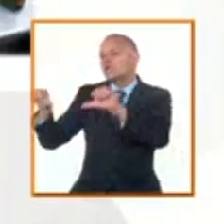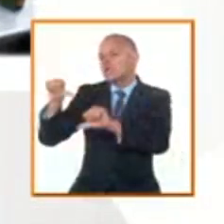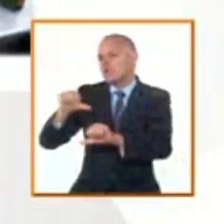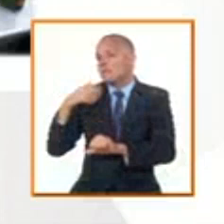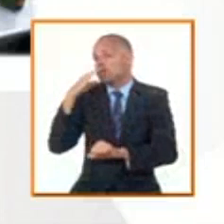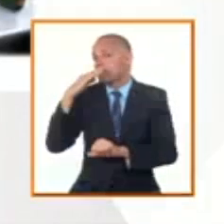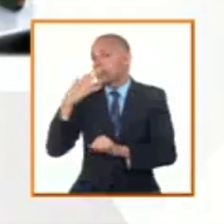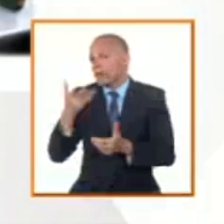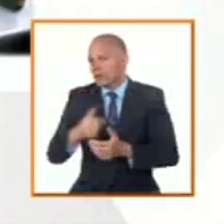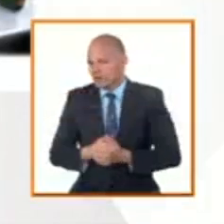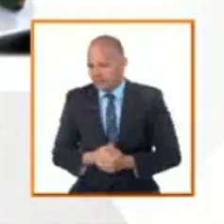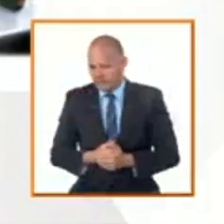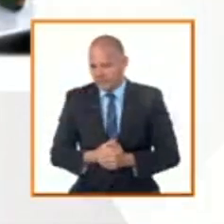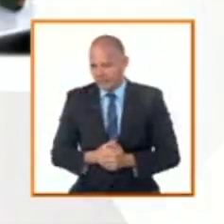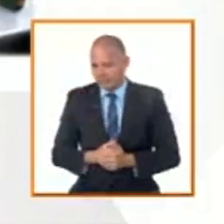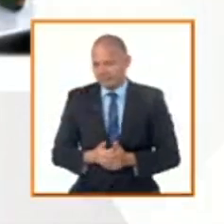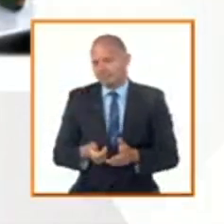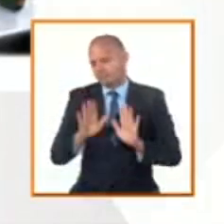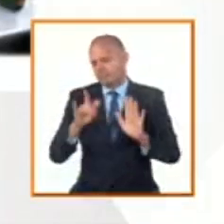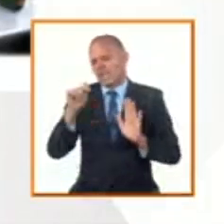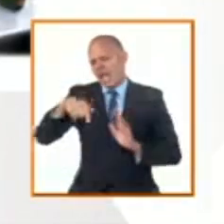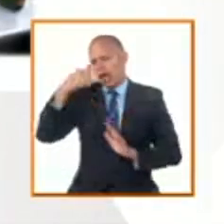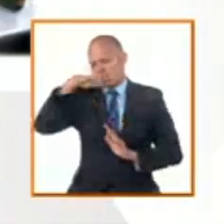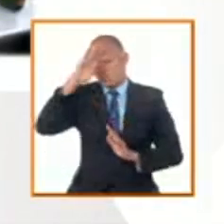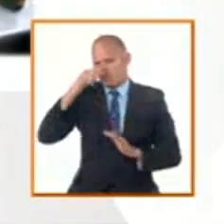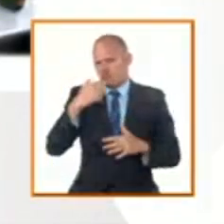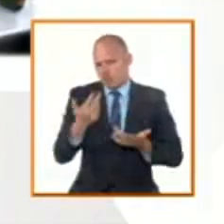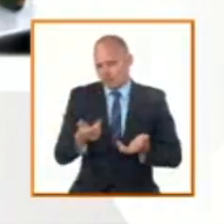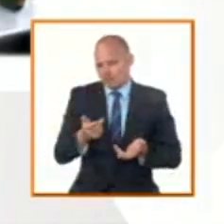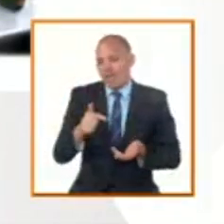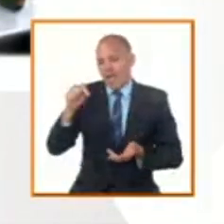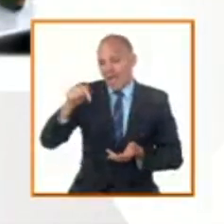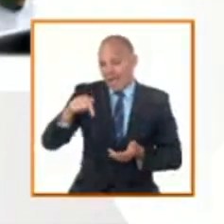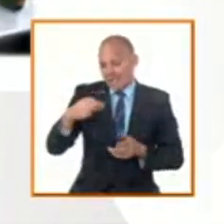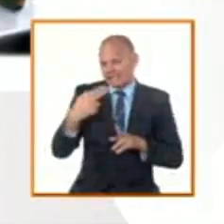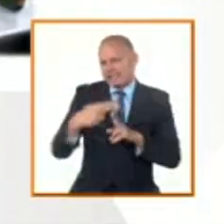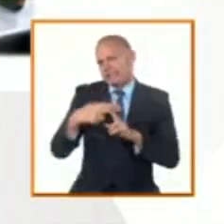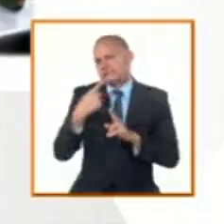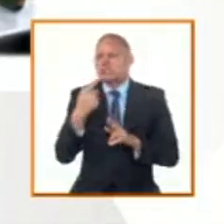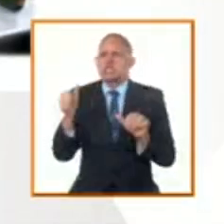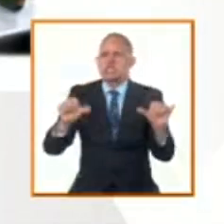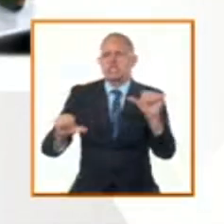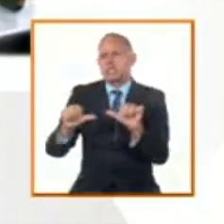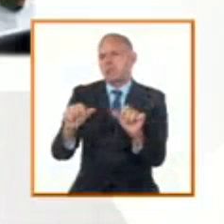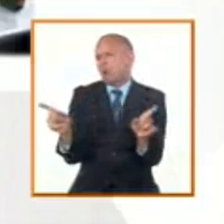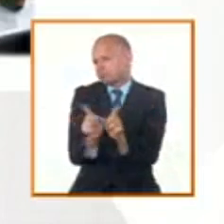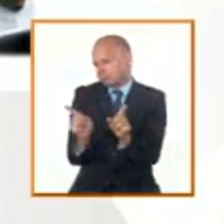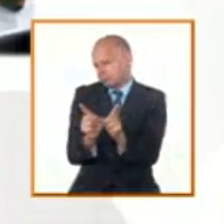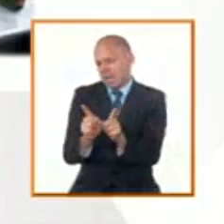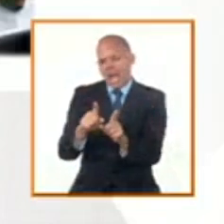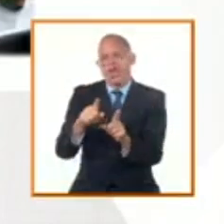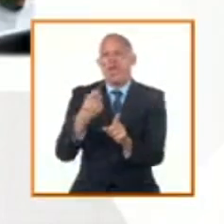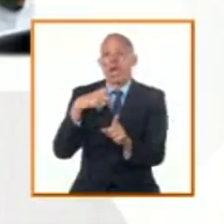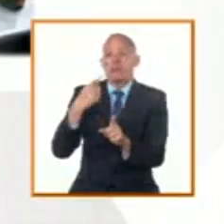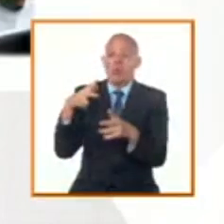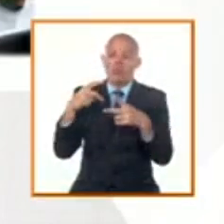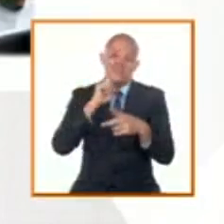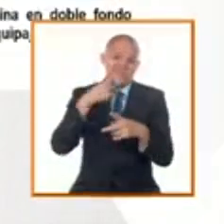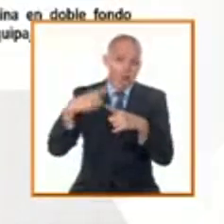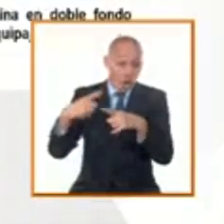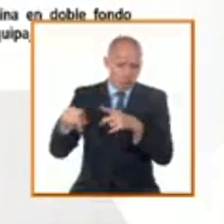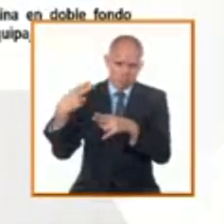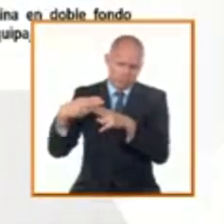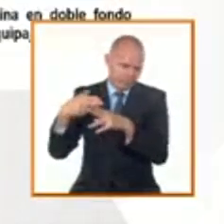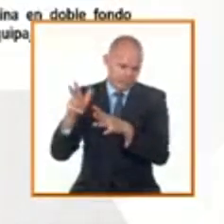sintética. En Cuba, esta sustancia es denominada químico. Se le dicen en la calle. En la calle se le dice químico. Es introducida